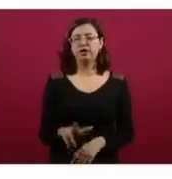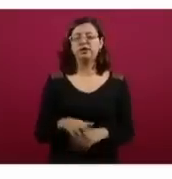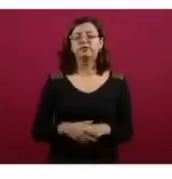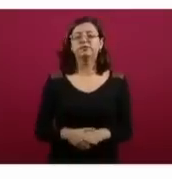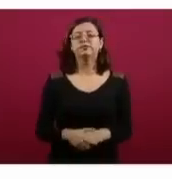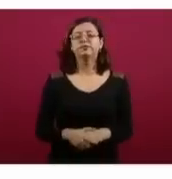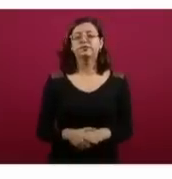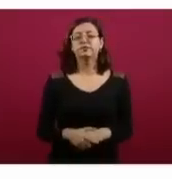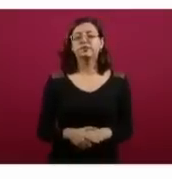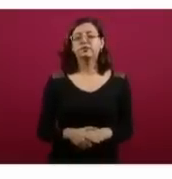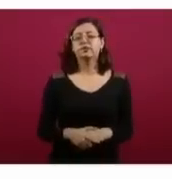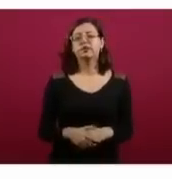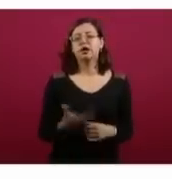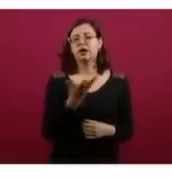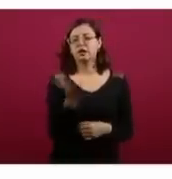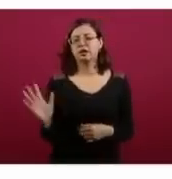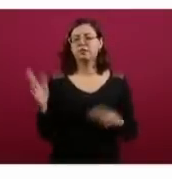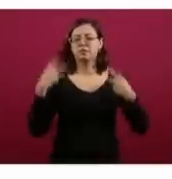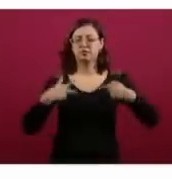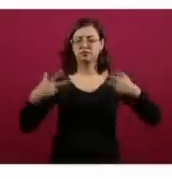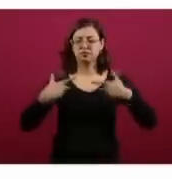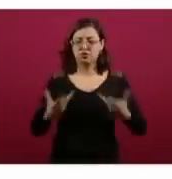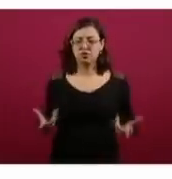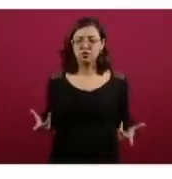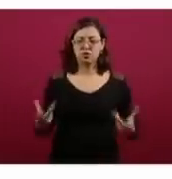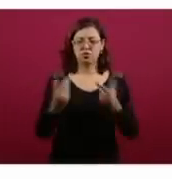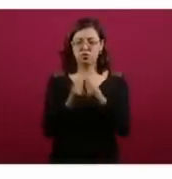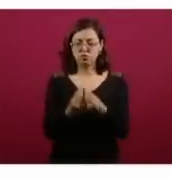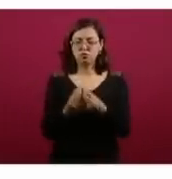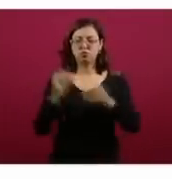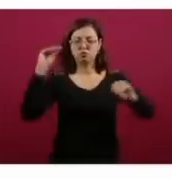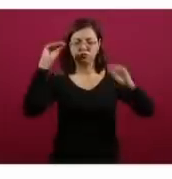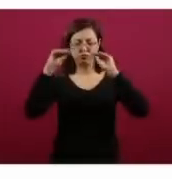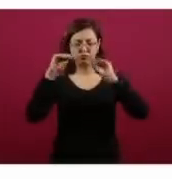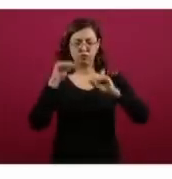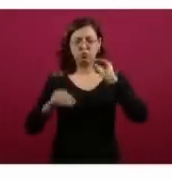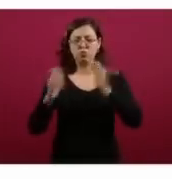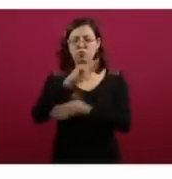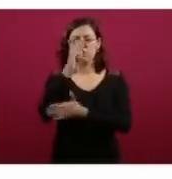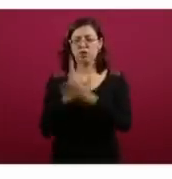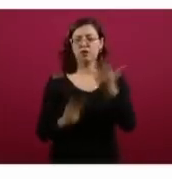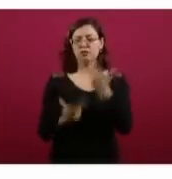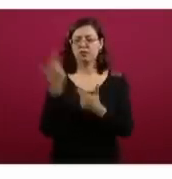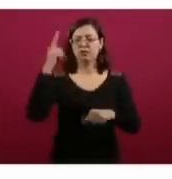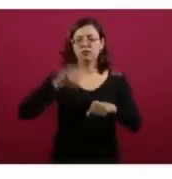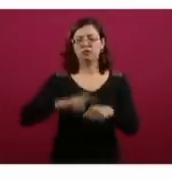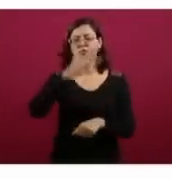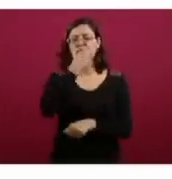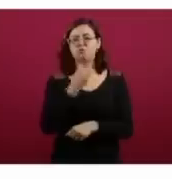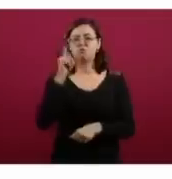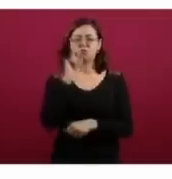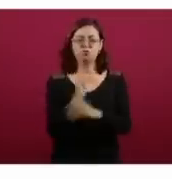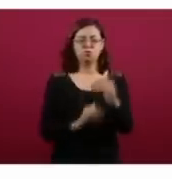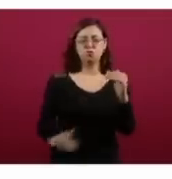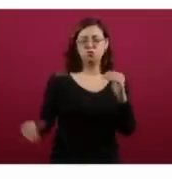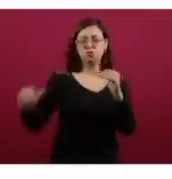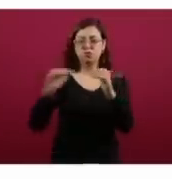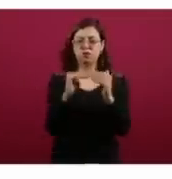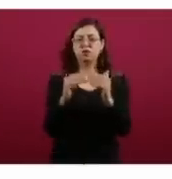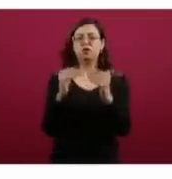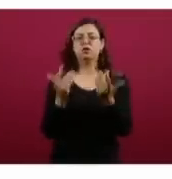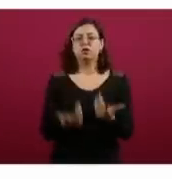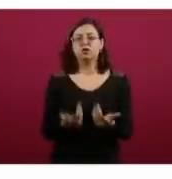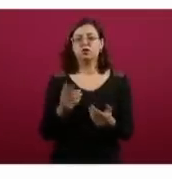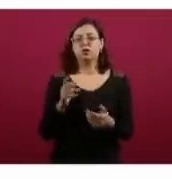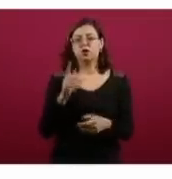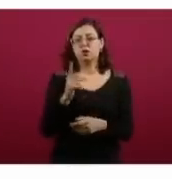y de la ciudadanía, para construir el Programa Nacional para la Igualdad entre Mujeres y Hombres, también conocido